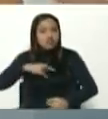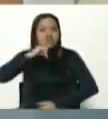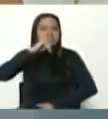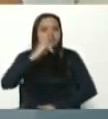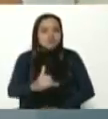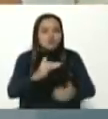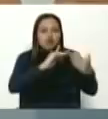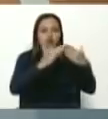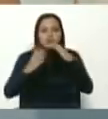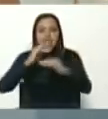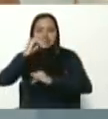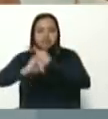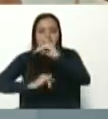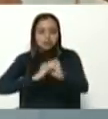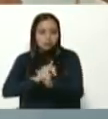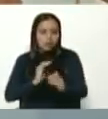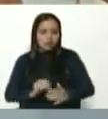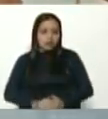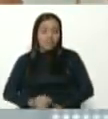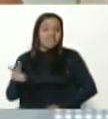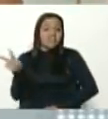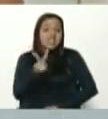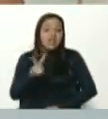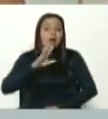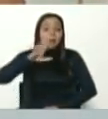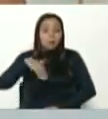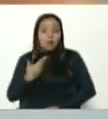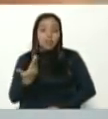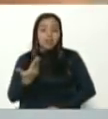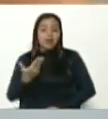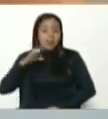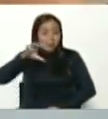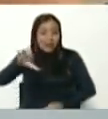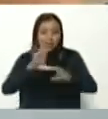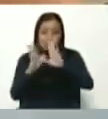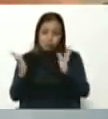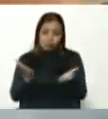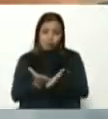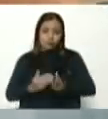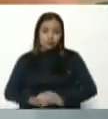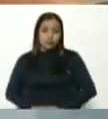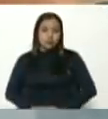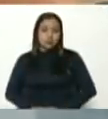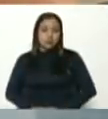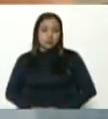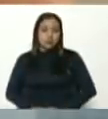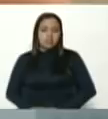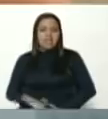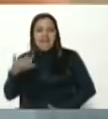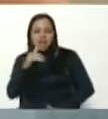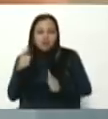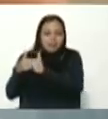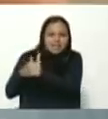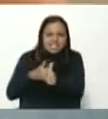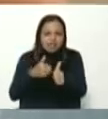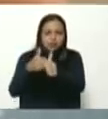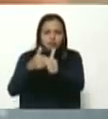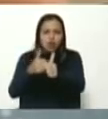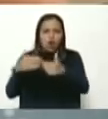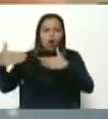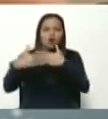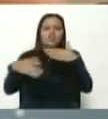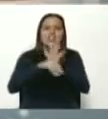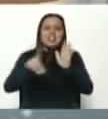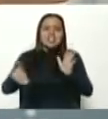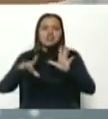la comunidad internacional. Venezuela pudiera ser el único país del mundo que es objeto de una persecución contra su derecho